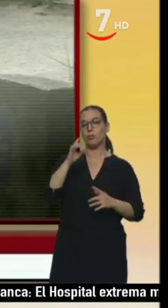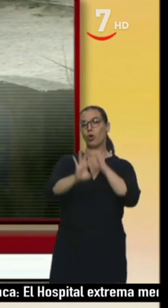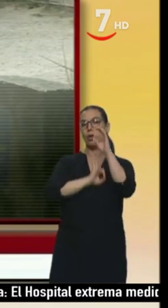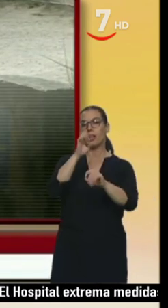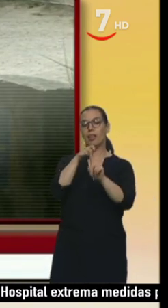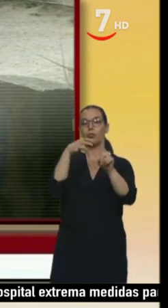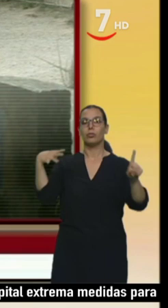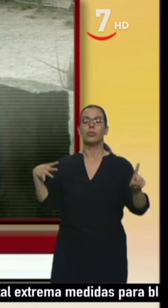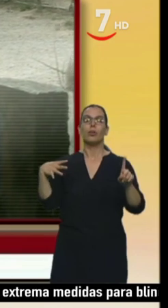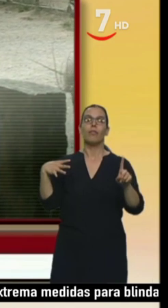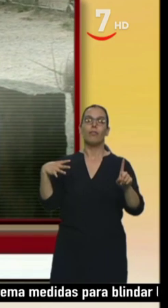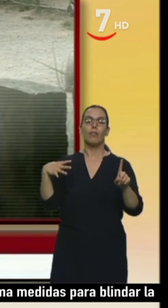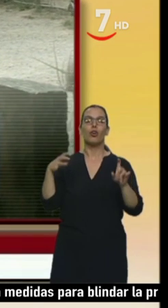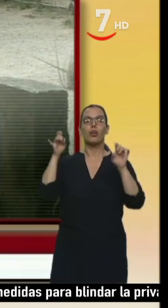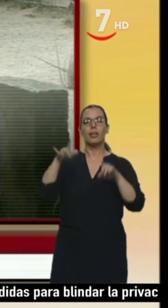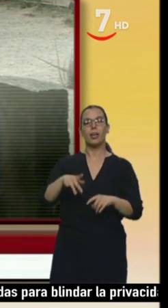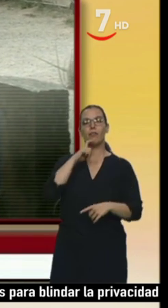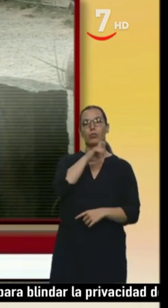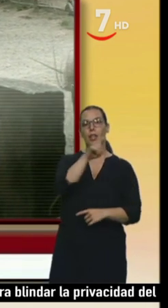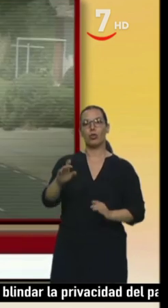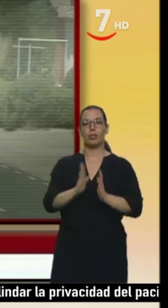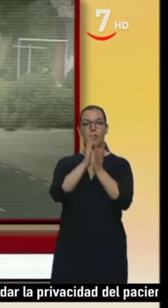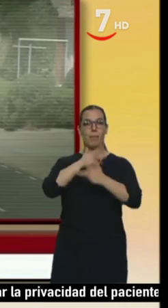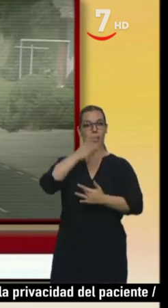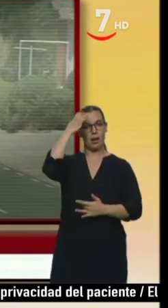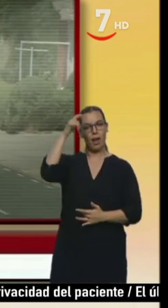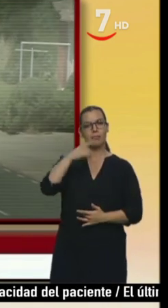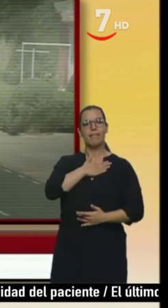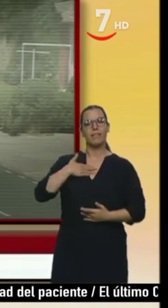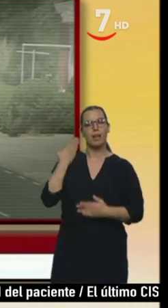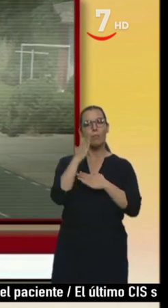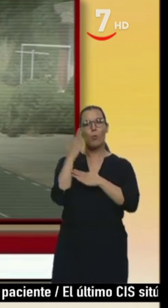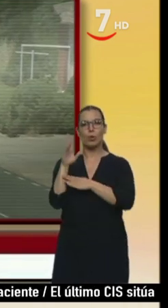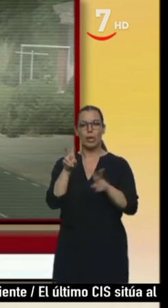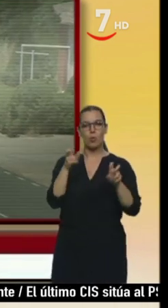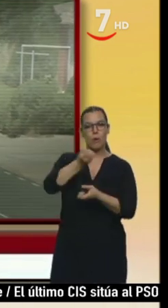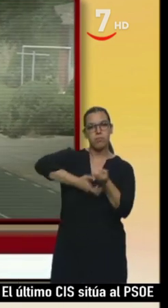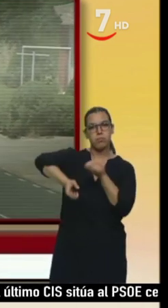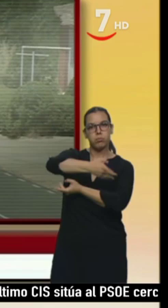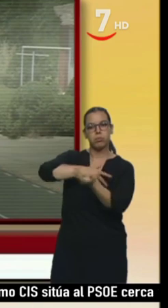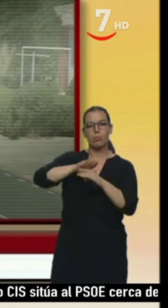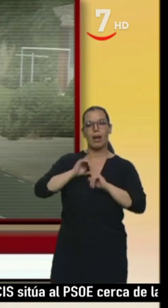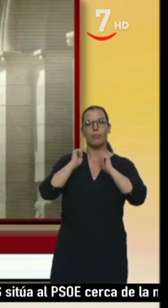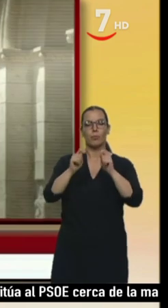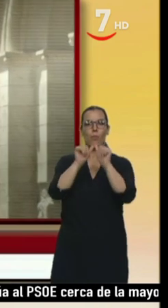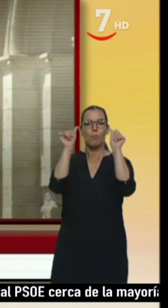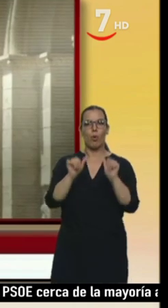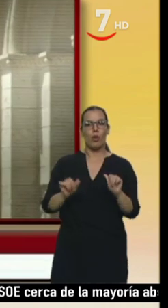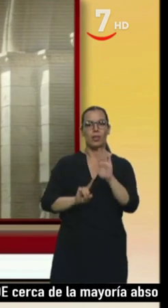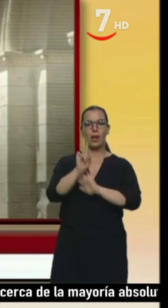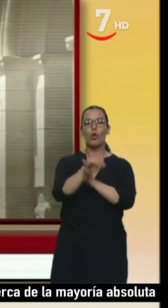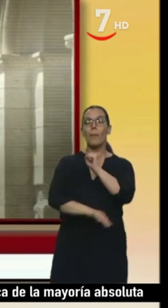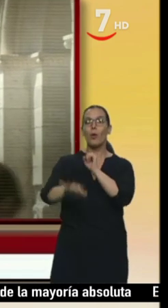María la Real y busca reflexionar sobre nuevas propuestas para convertir el camino en modelo de desarrollo basado en el